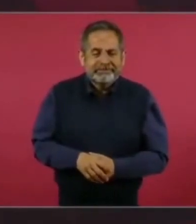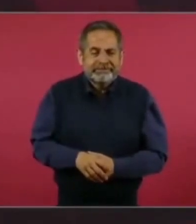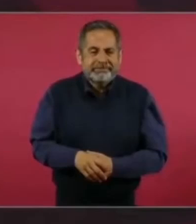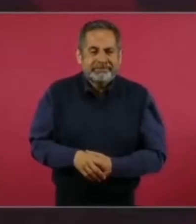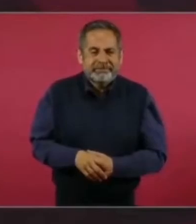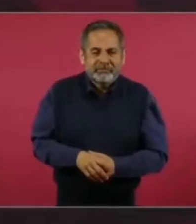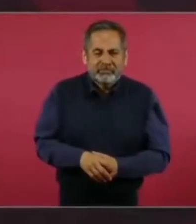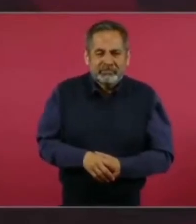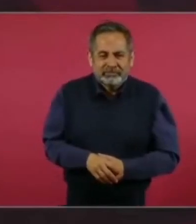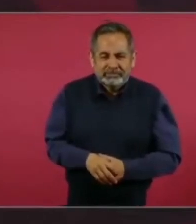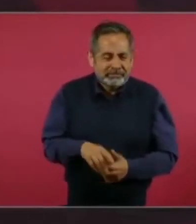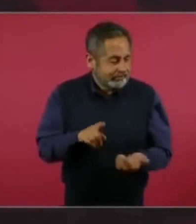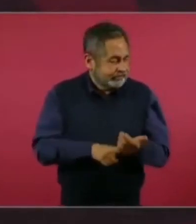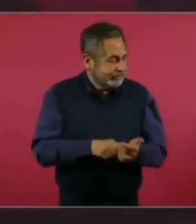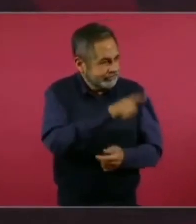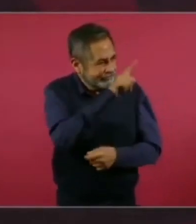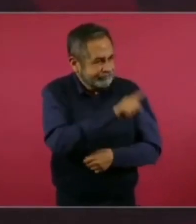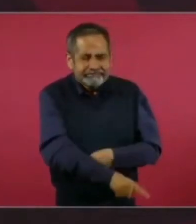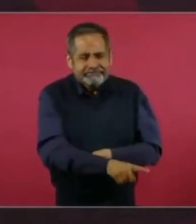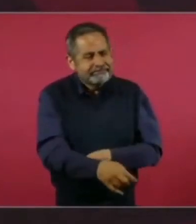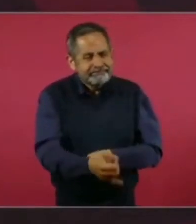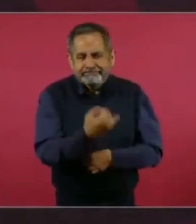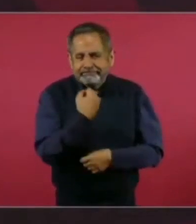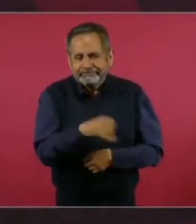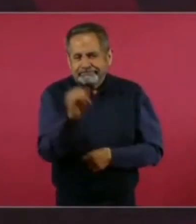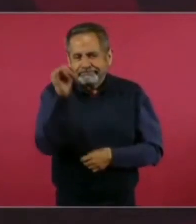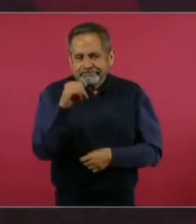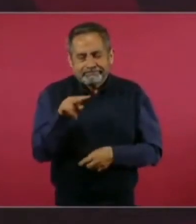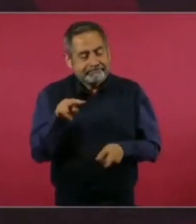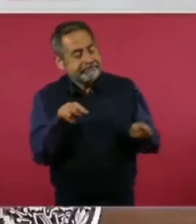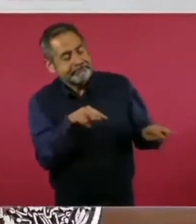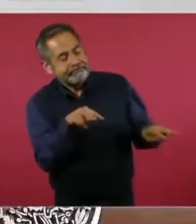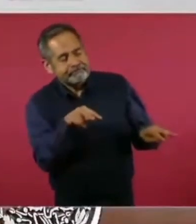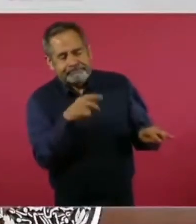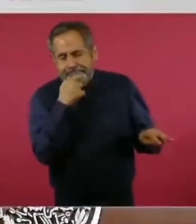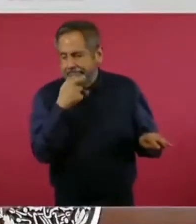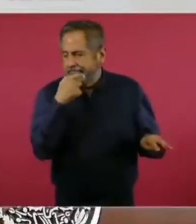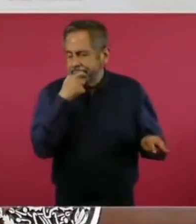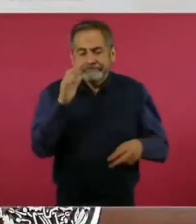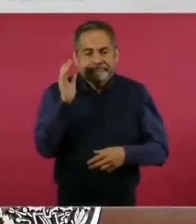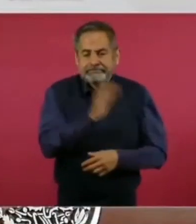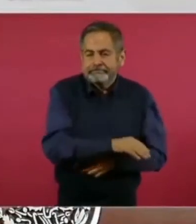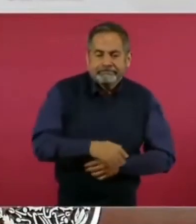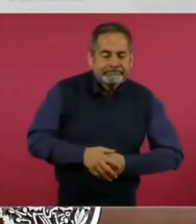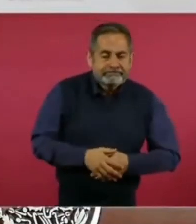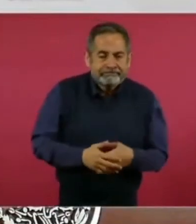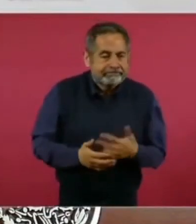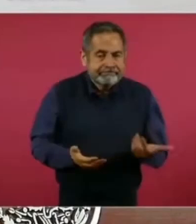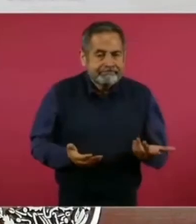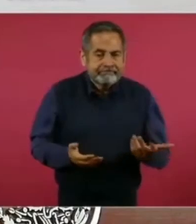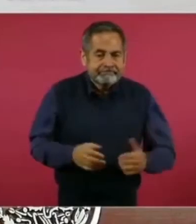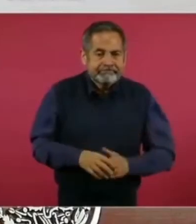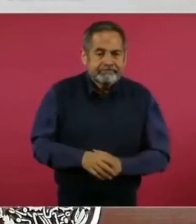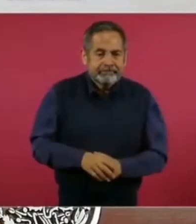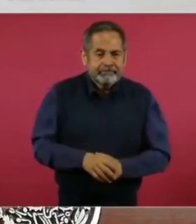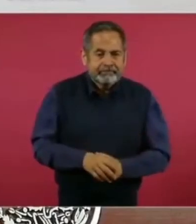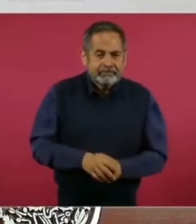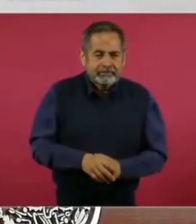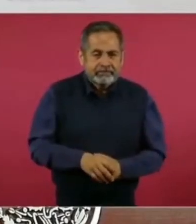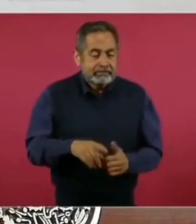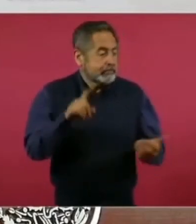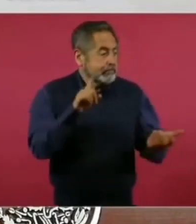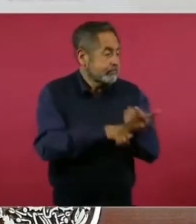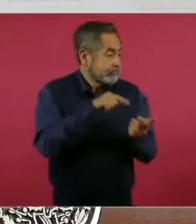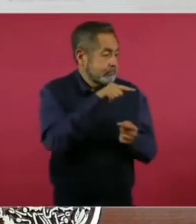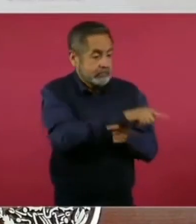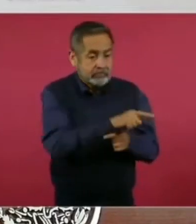el ridículo que hace alguien que hizo su